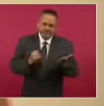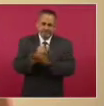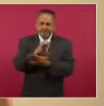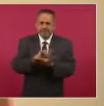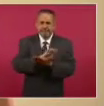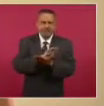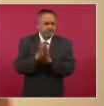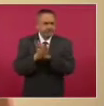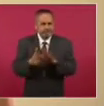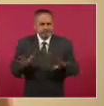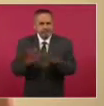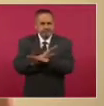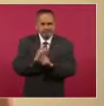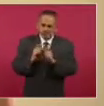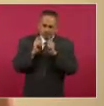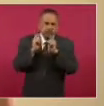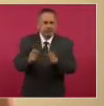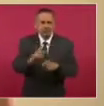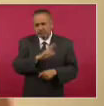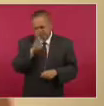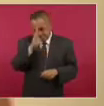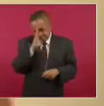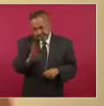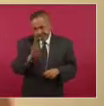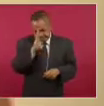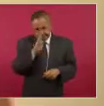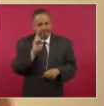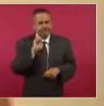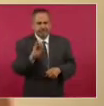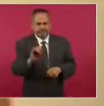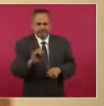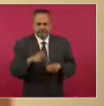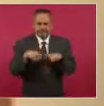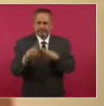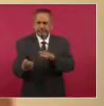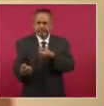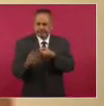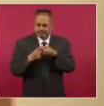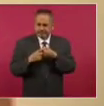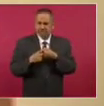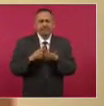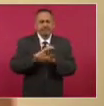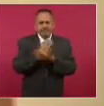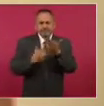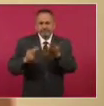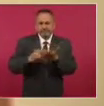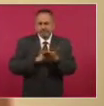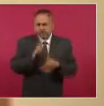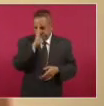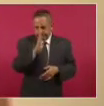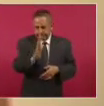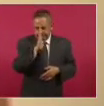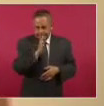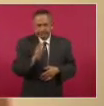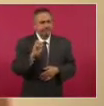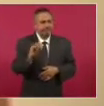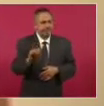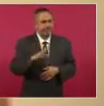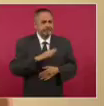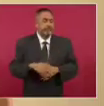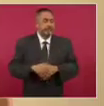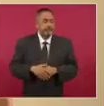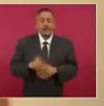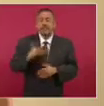sus verdaderos empleadores. También se ha avanzado en rescatar el derecho constitucional